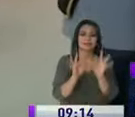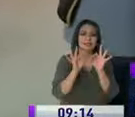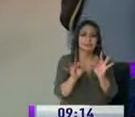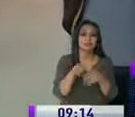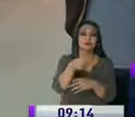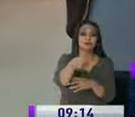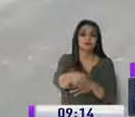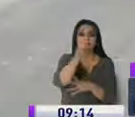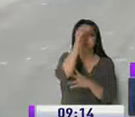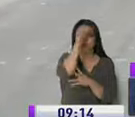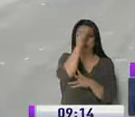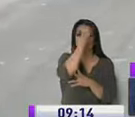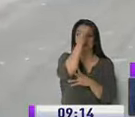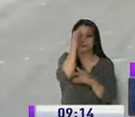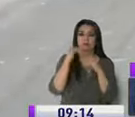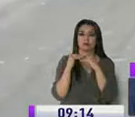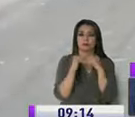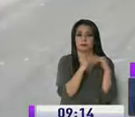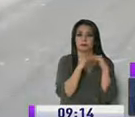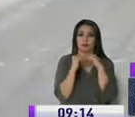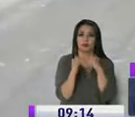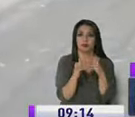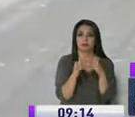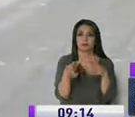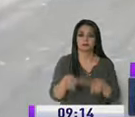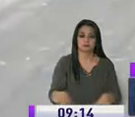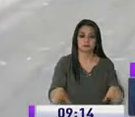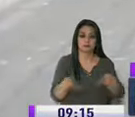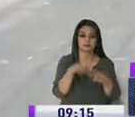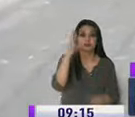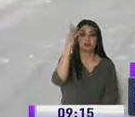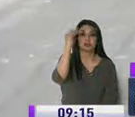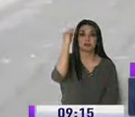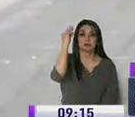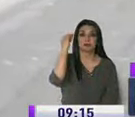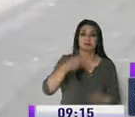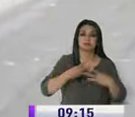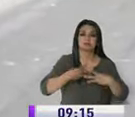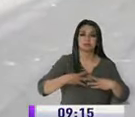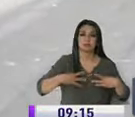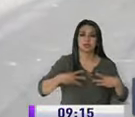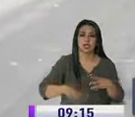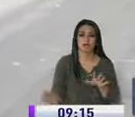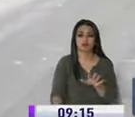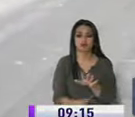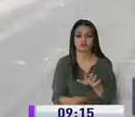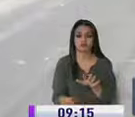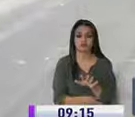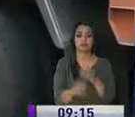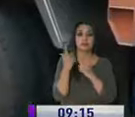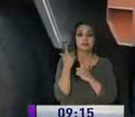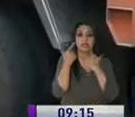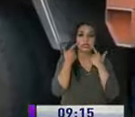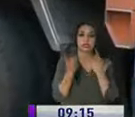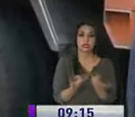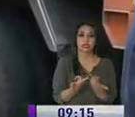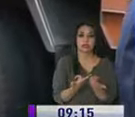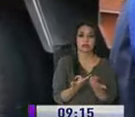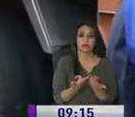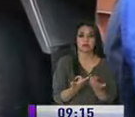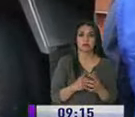democrática. Mientras tanto, aquí en la Cruzada Social de la ciudad de Riobamba, el material electoral quedará resguardado por militares. Hasta el momento